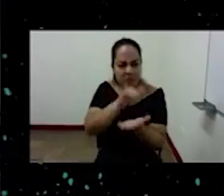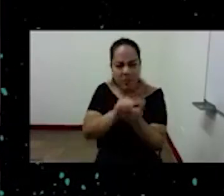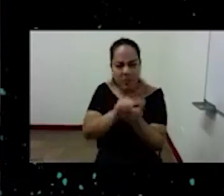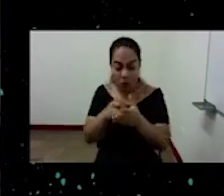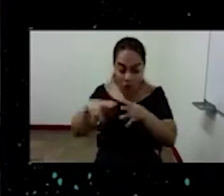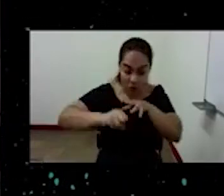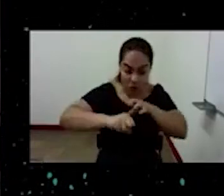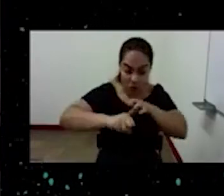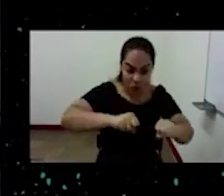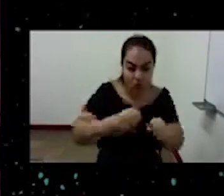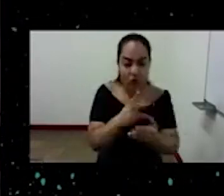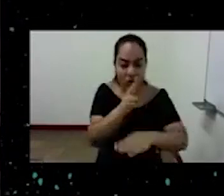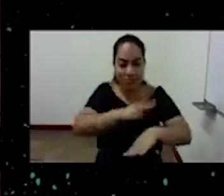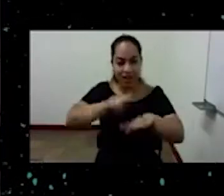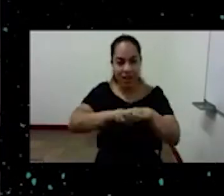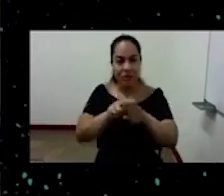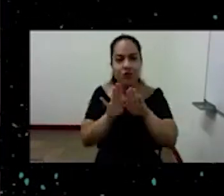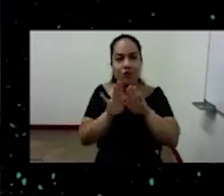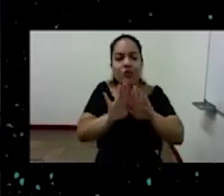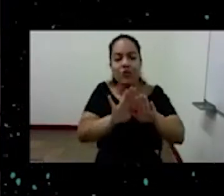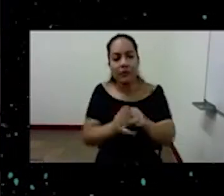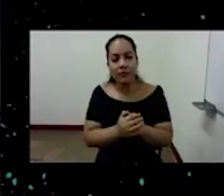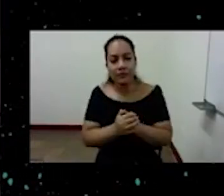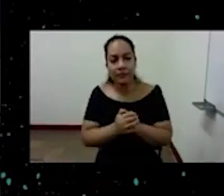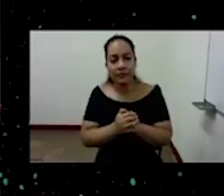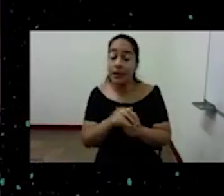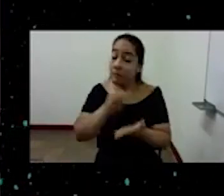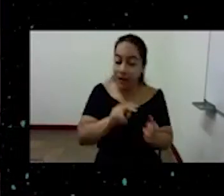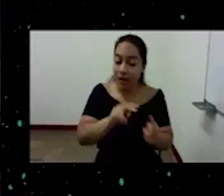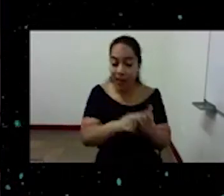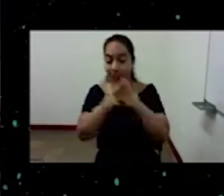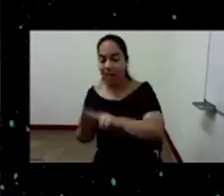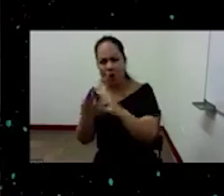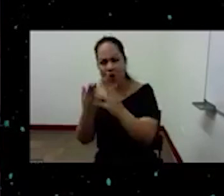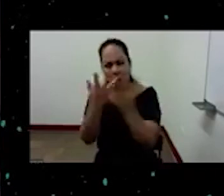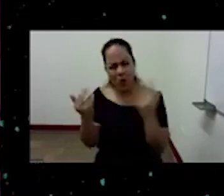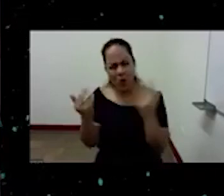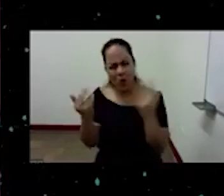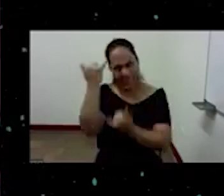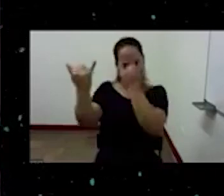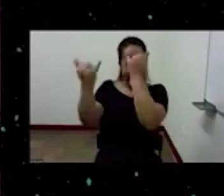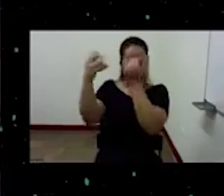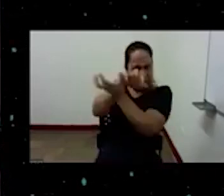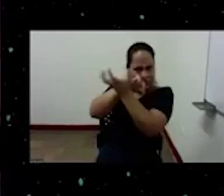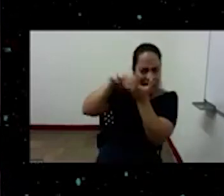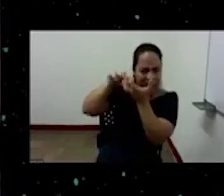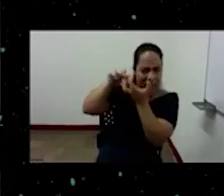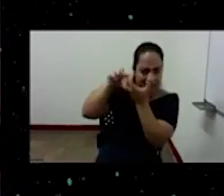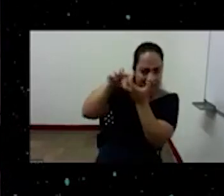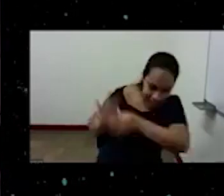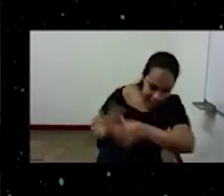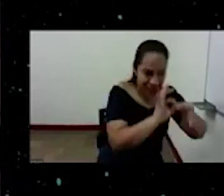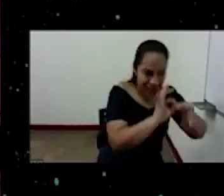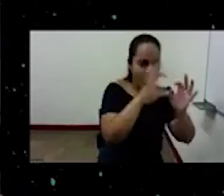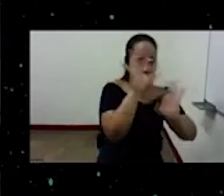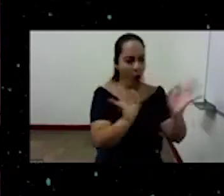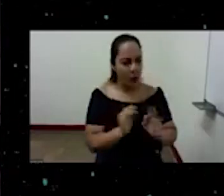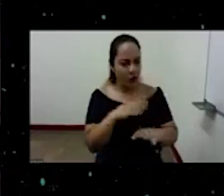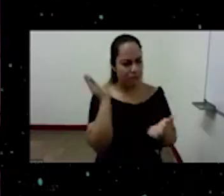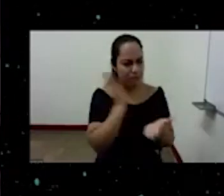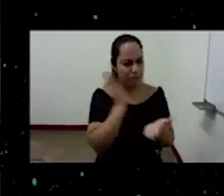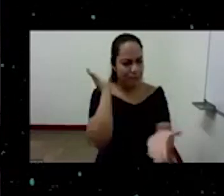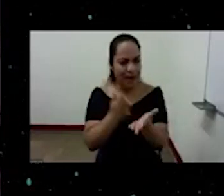de naturaleza apolínea. Con relación al innominable caos, el orden es una fuerza de naturaleza